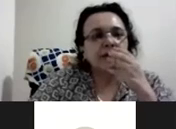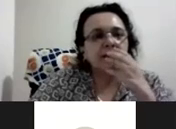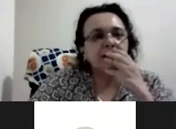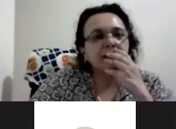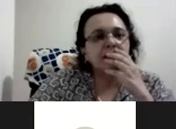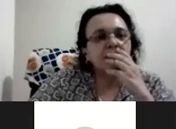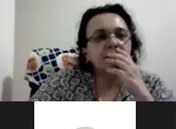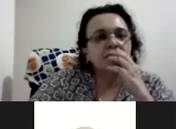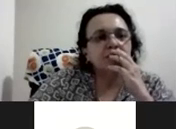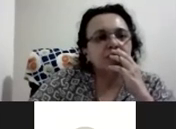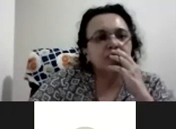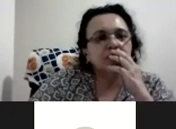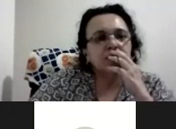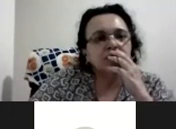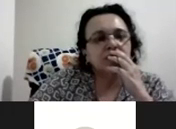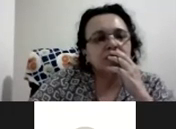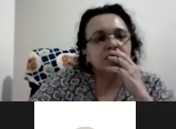I am going to go camping. ¿Por qué es I'm going